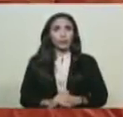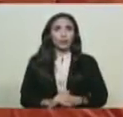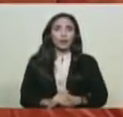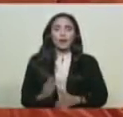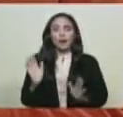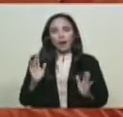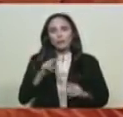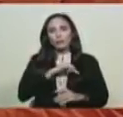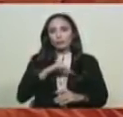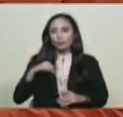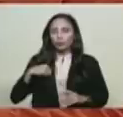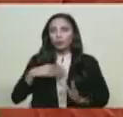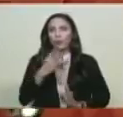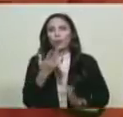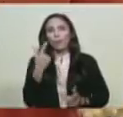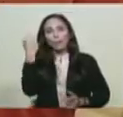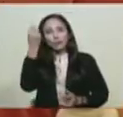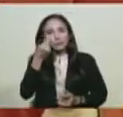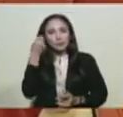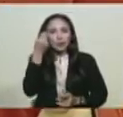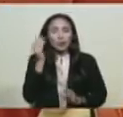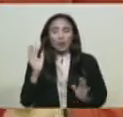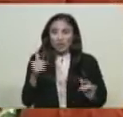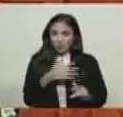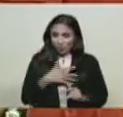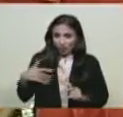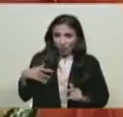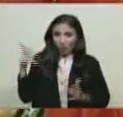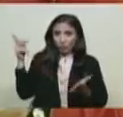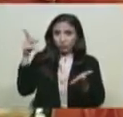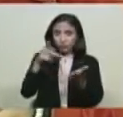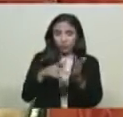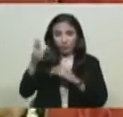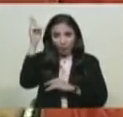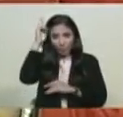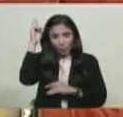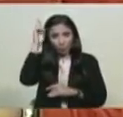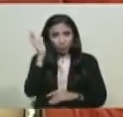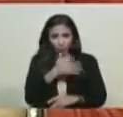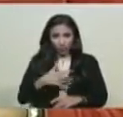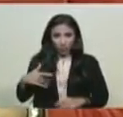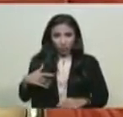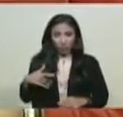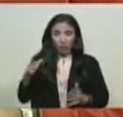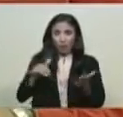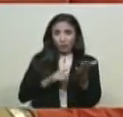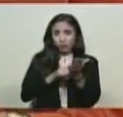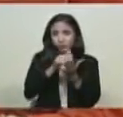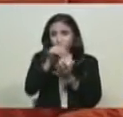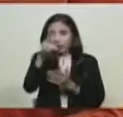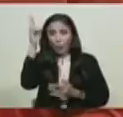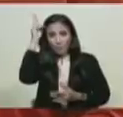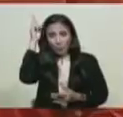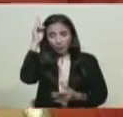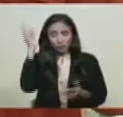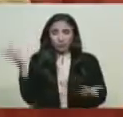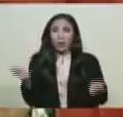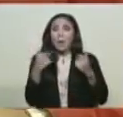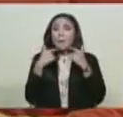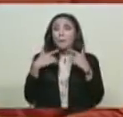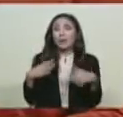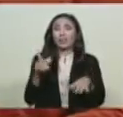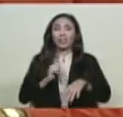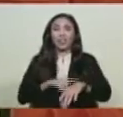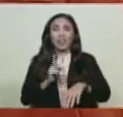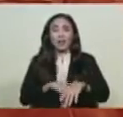estamos evaluando. Para mí no es una prioridad ir para allá. Ustedes saben que las cumbres de las Américas son una pérdida de tiempo